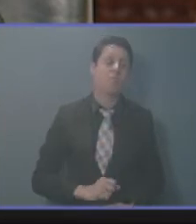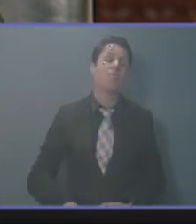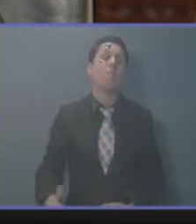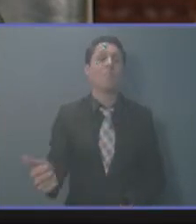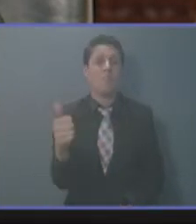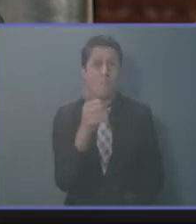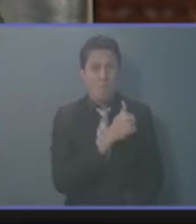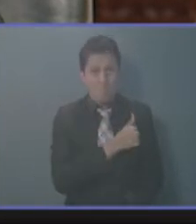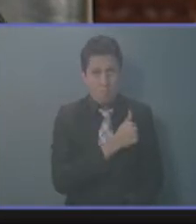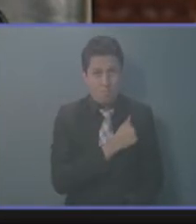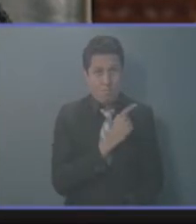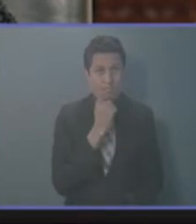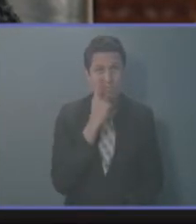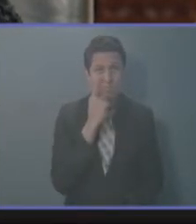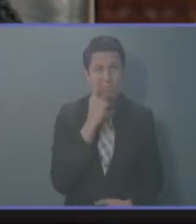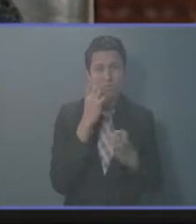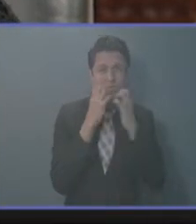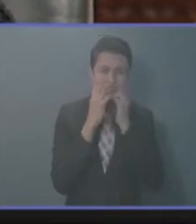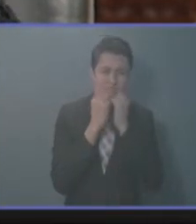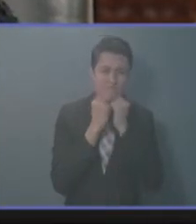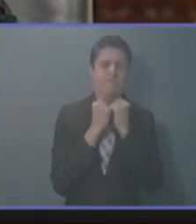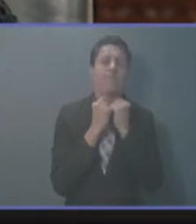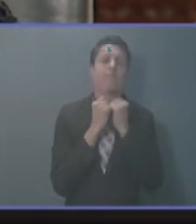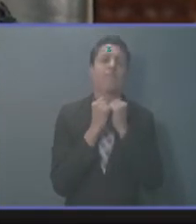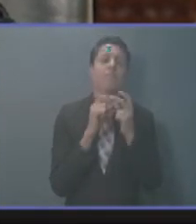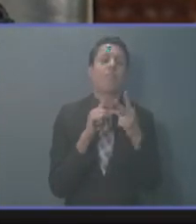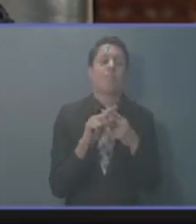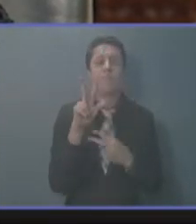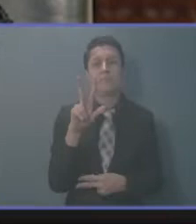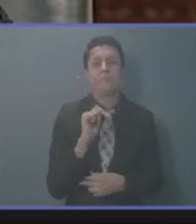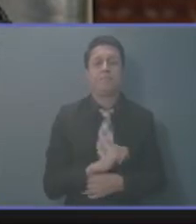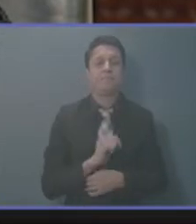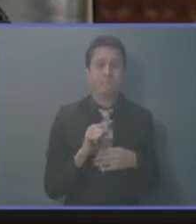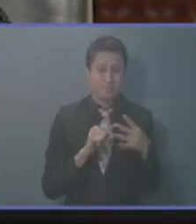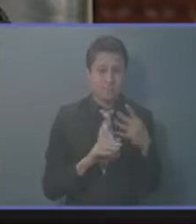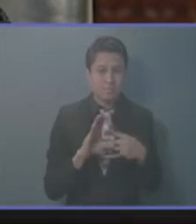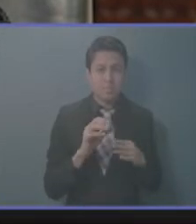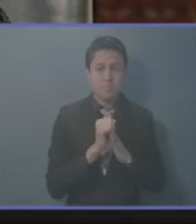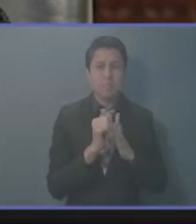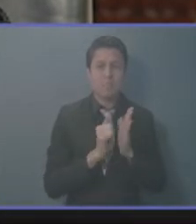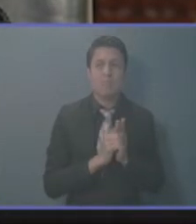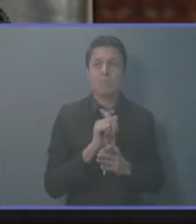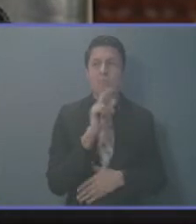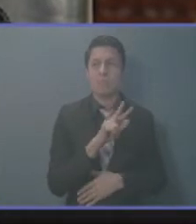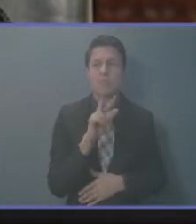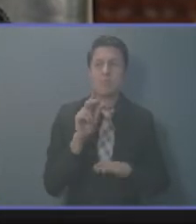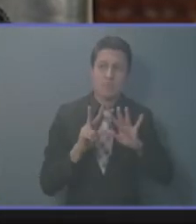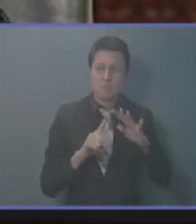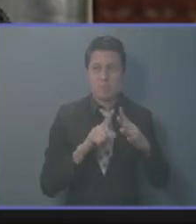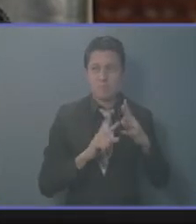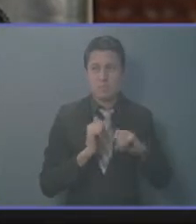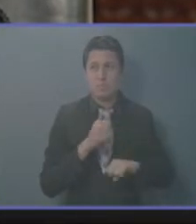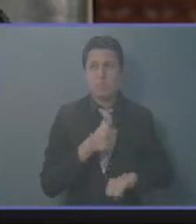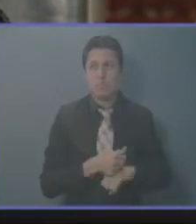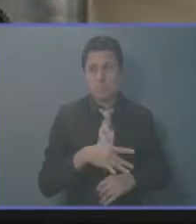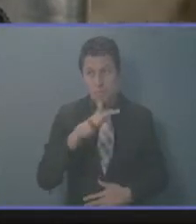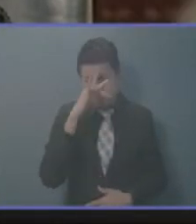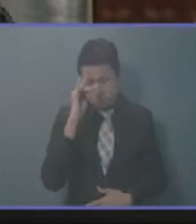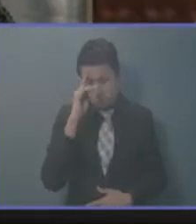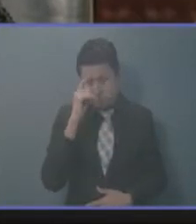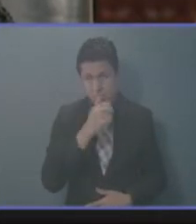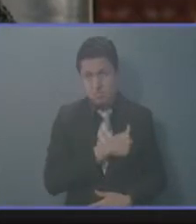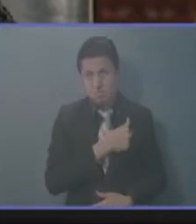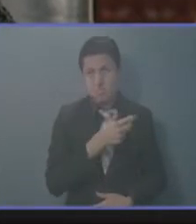velar por su conservación y restablecimiento. 3. Que la Constitución en su artículo 37, donde se establece que el trabajo es una